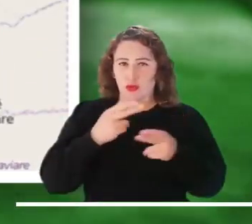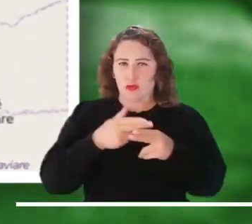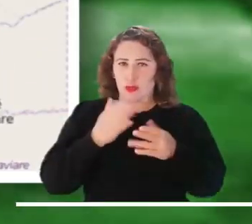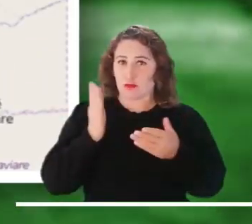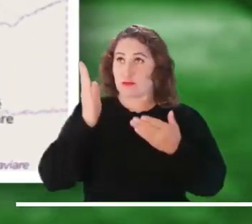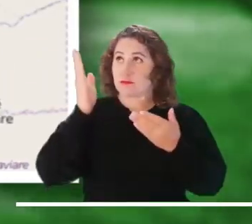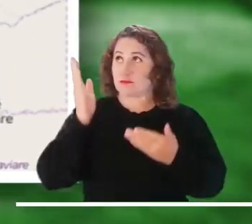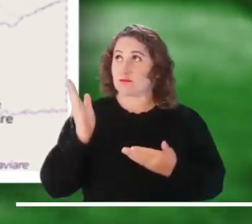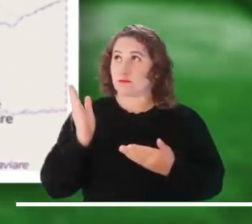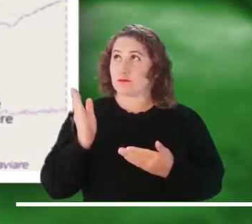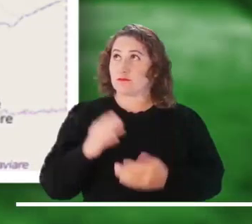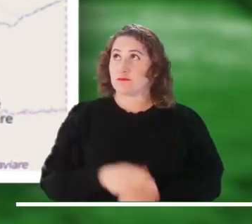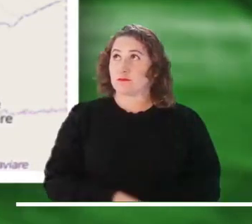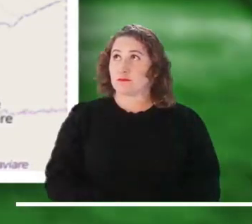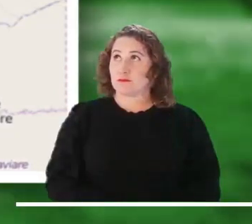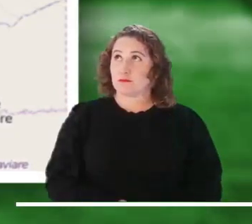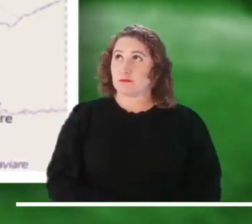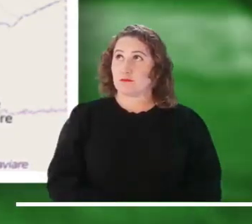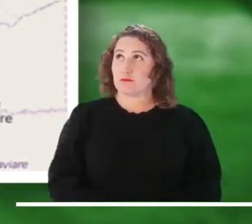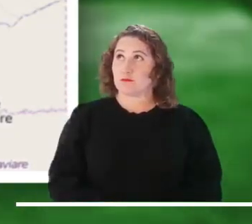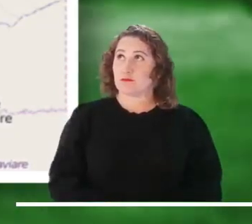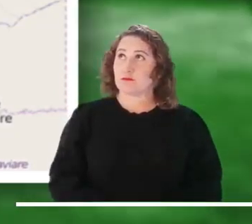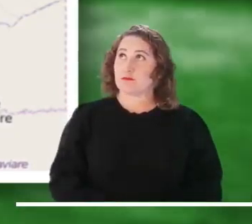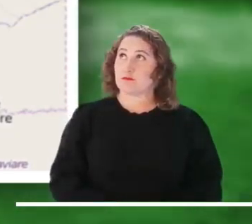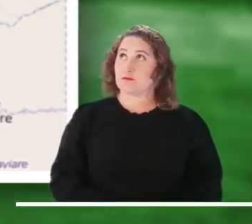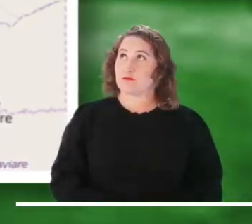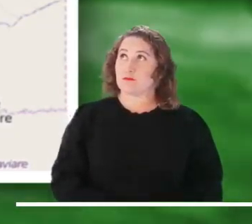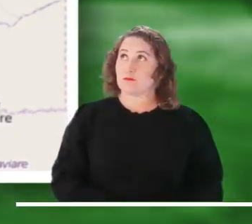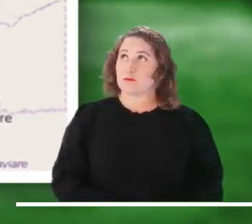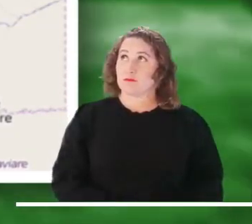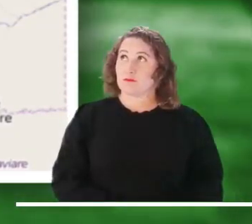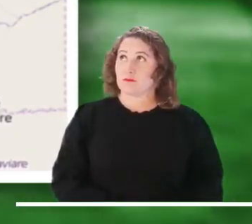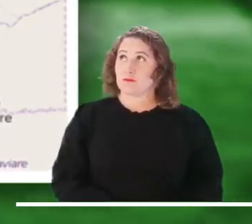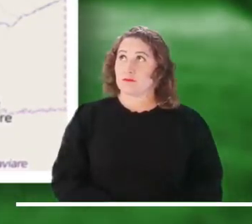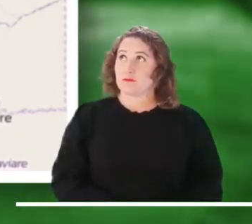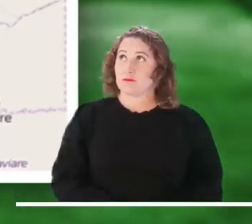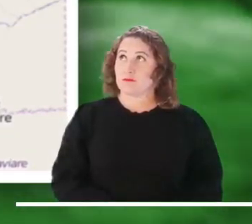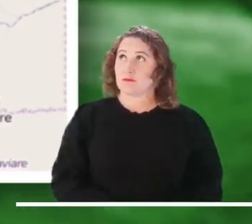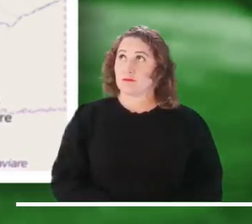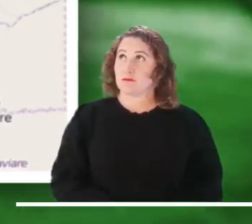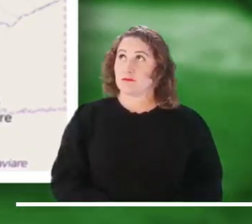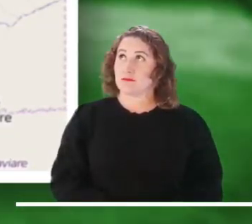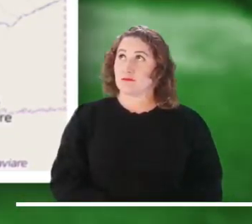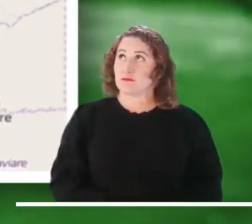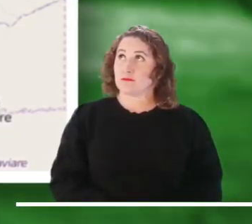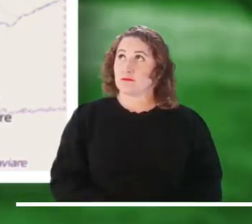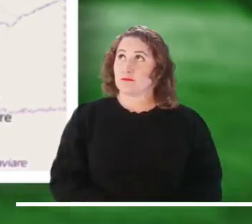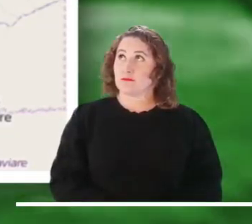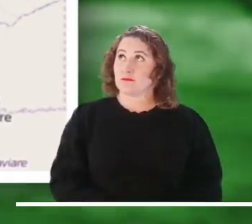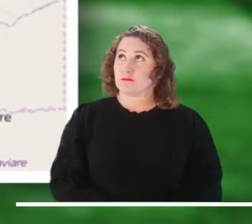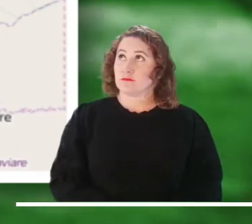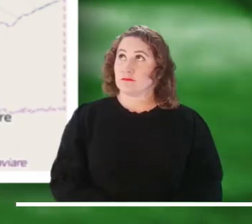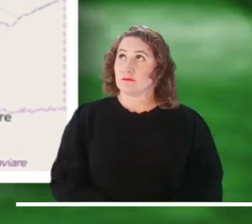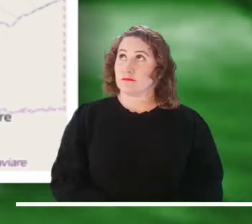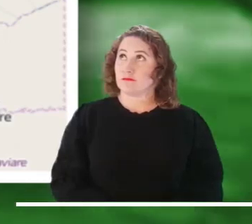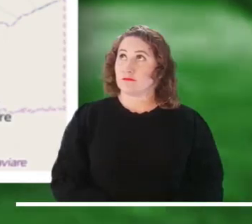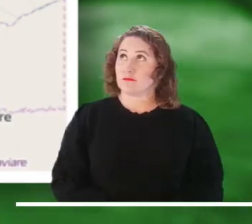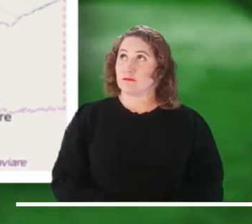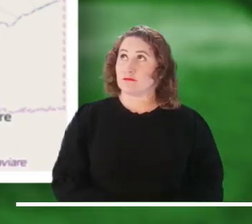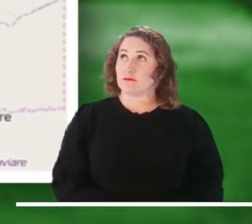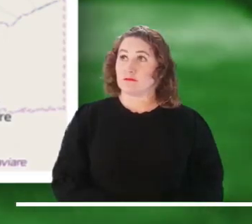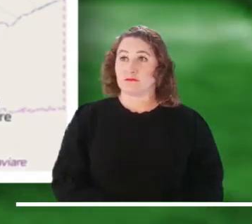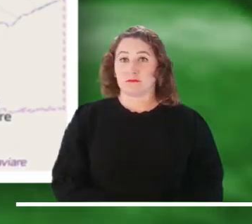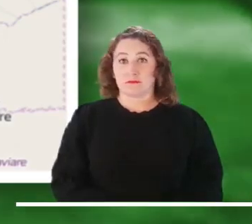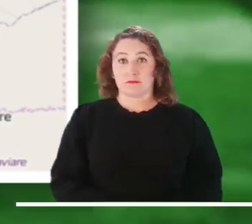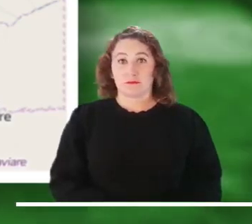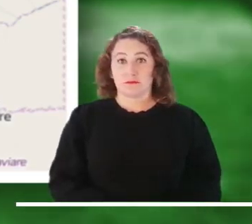Alerta roja por el desbordamiento de los ríos Baudó, Berreberre, Misará, Pepé, Beté, Tanguí y Torreidó, en